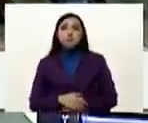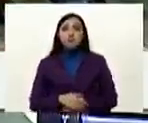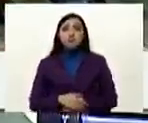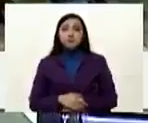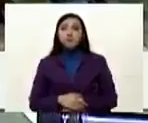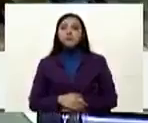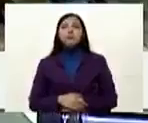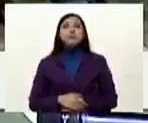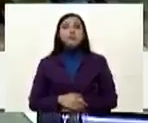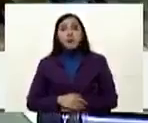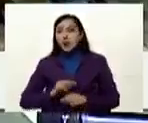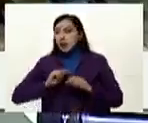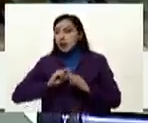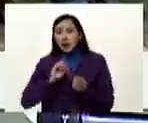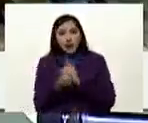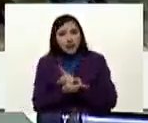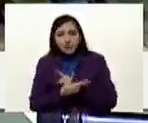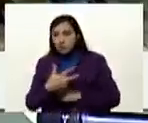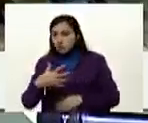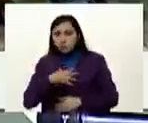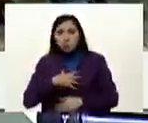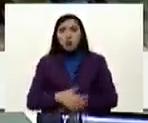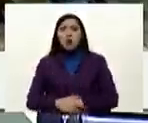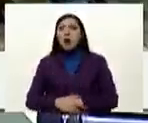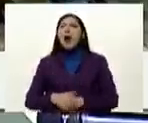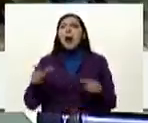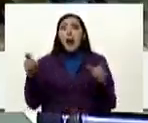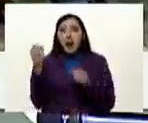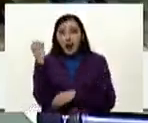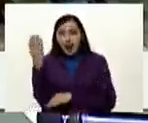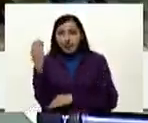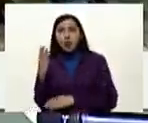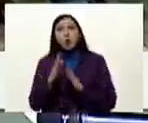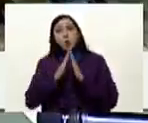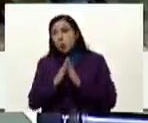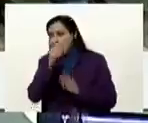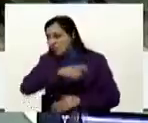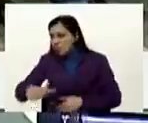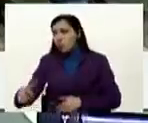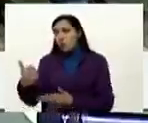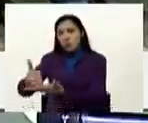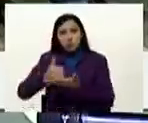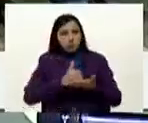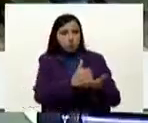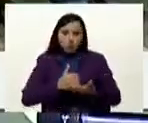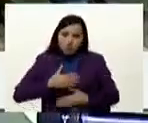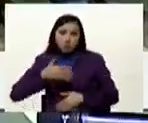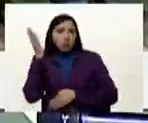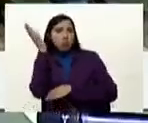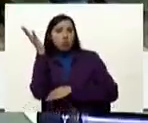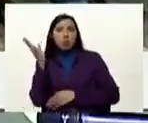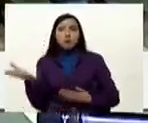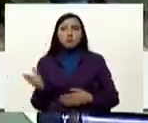son insustituibles, es la palabra, por favor, asesores.